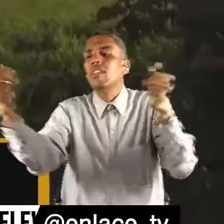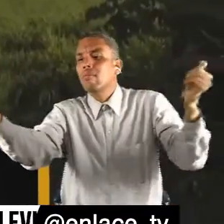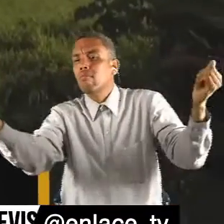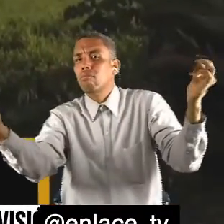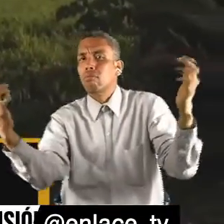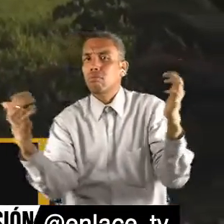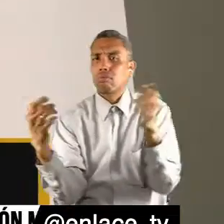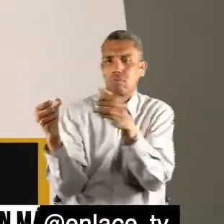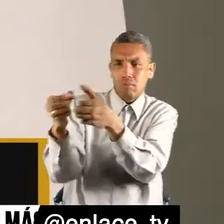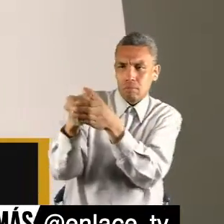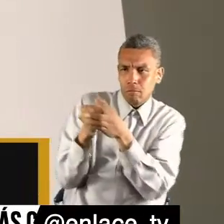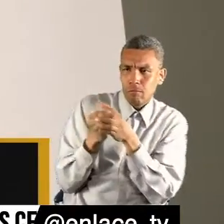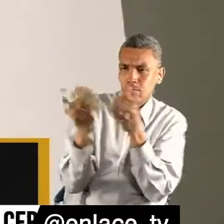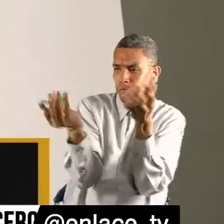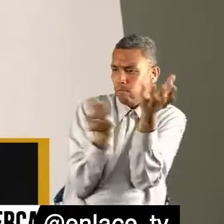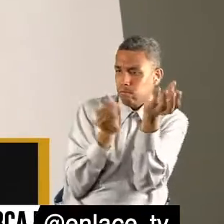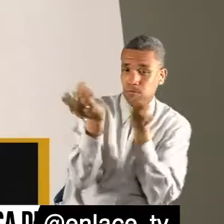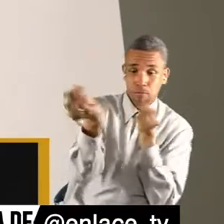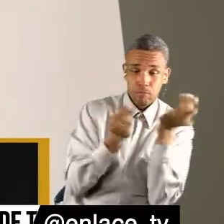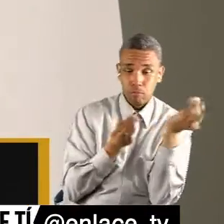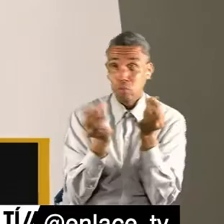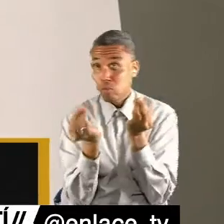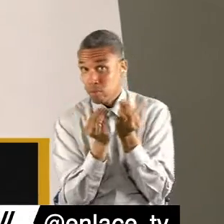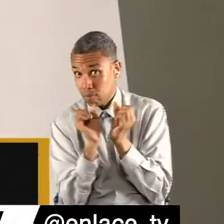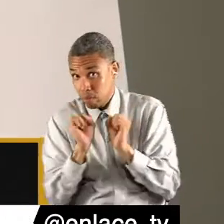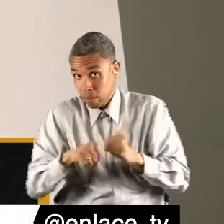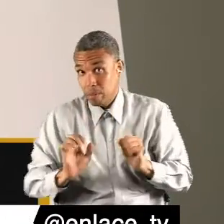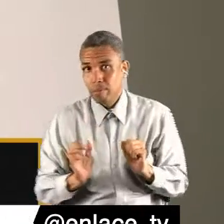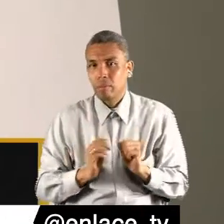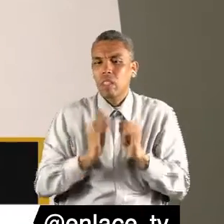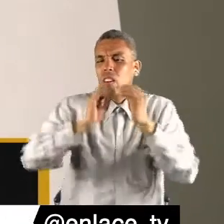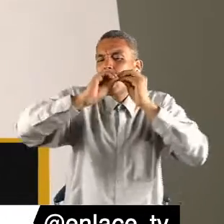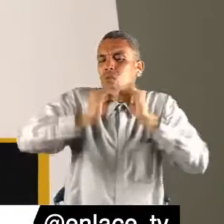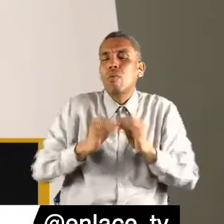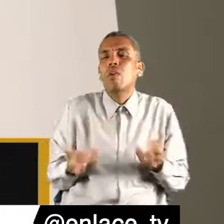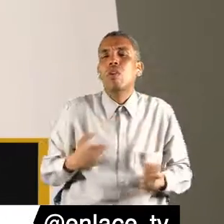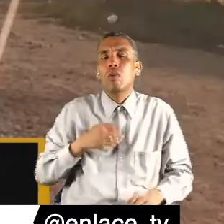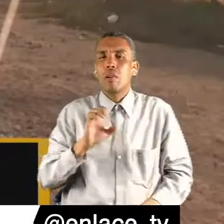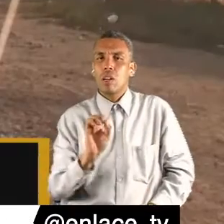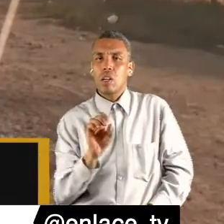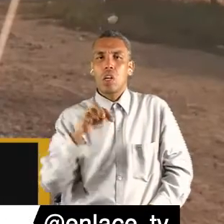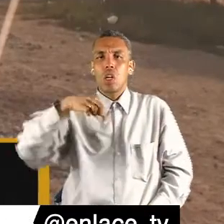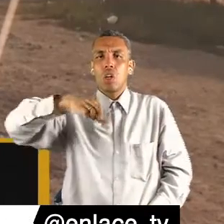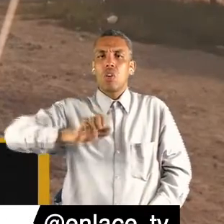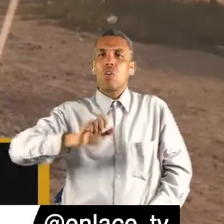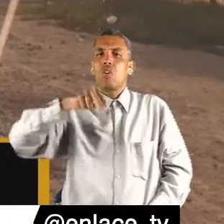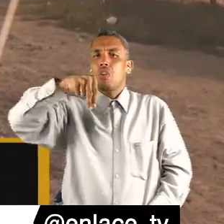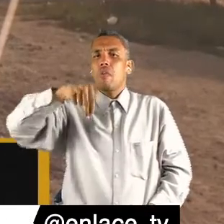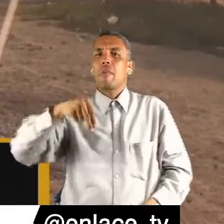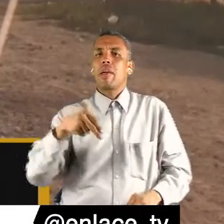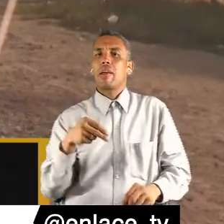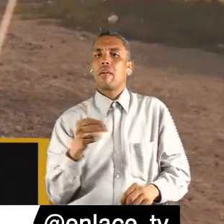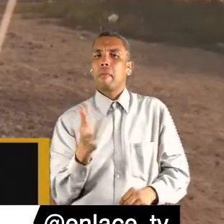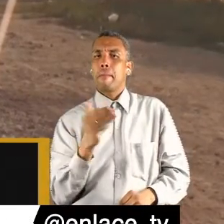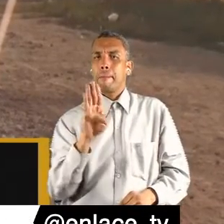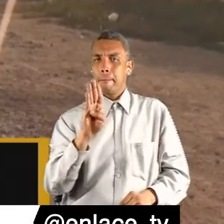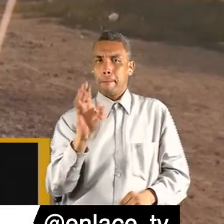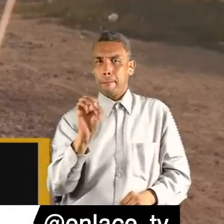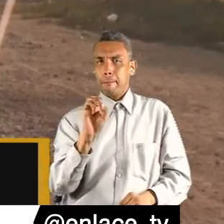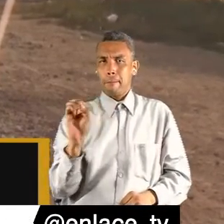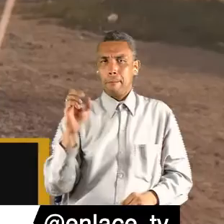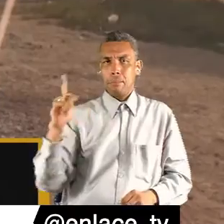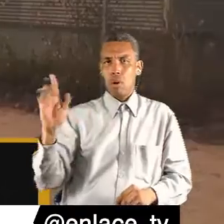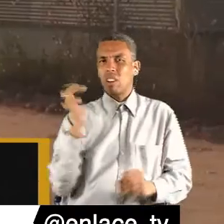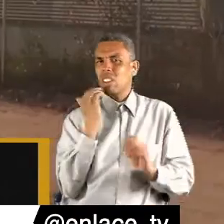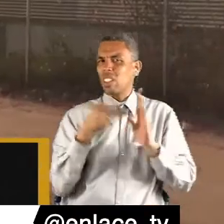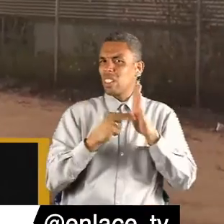aguas. Teniendo en cuenta que la licitación se hará a través de la metodología Open Book, es decir, libro abierto, la cual por primera vez utiliza la Alcaldía de